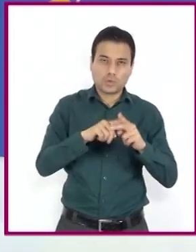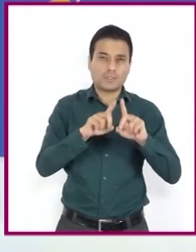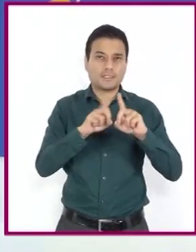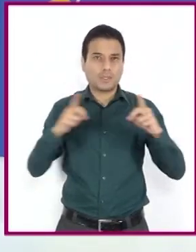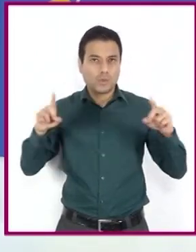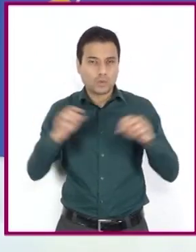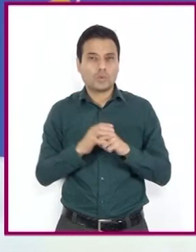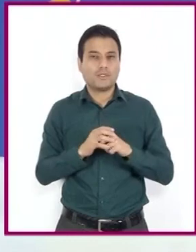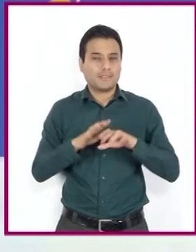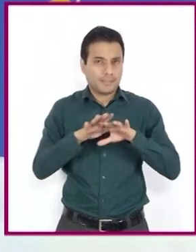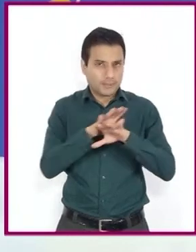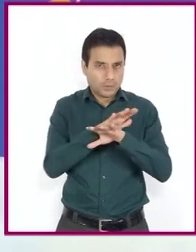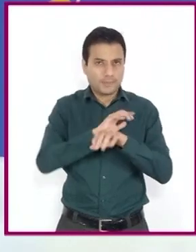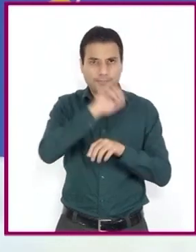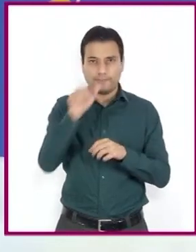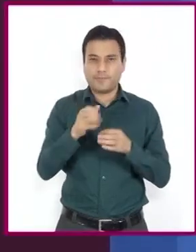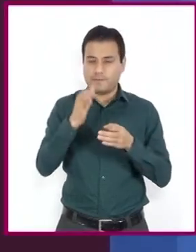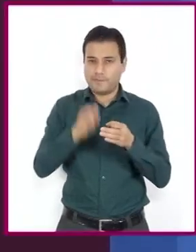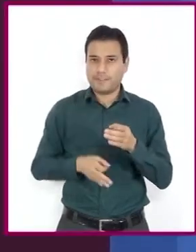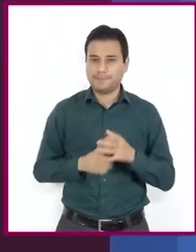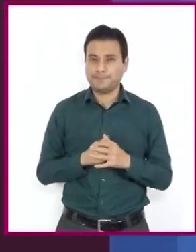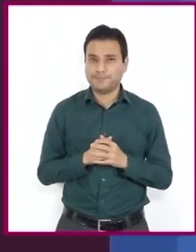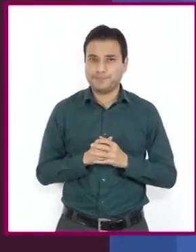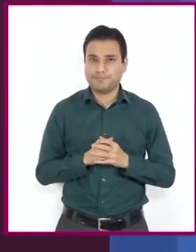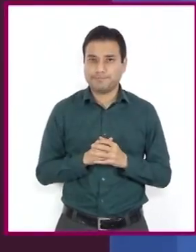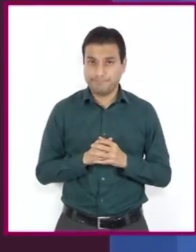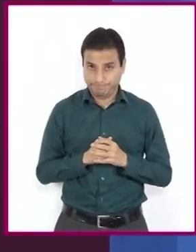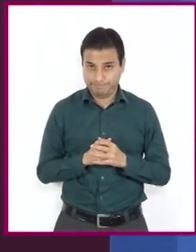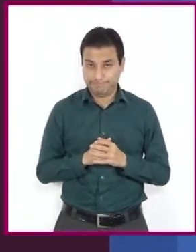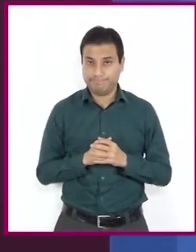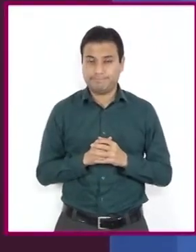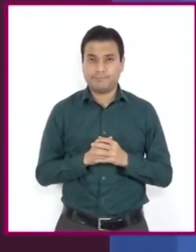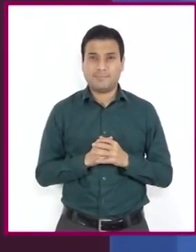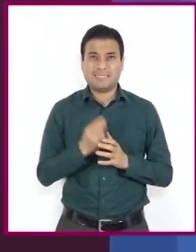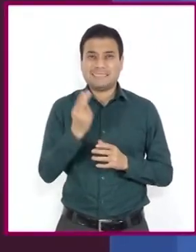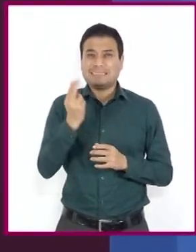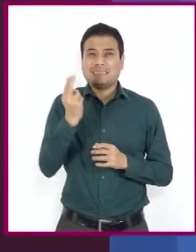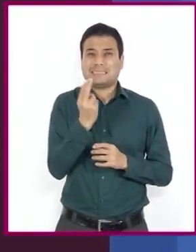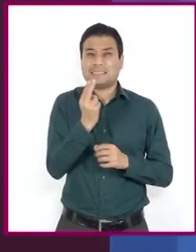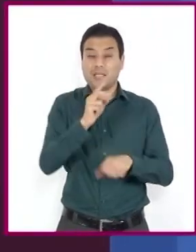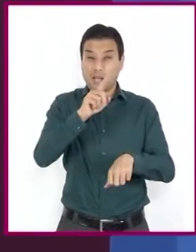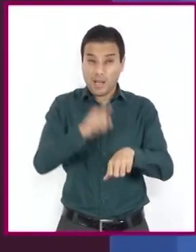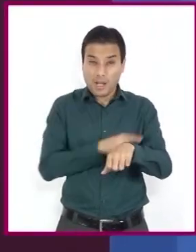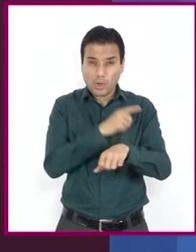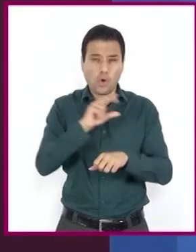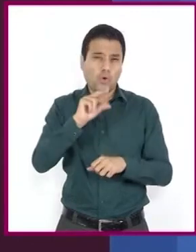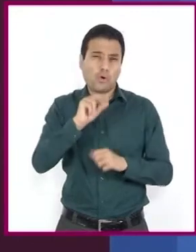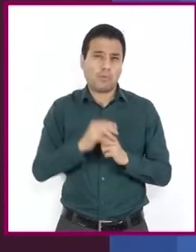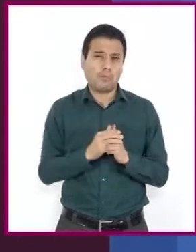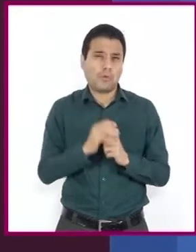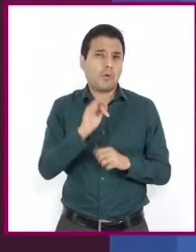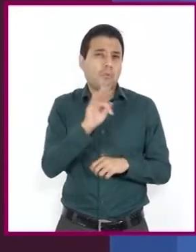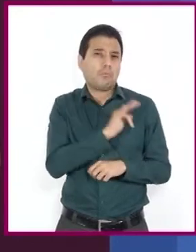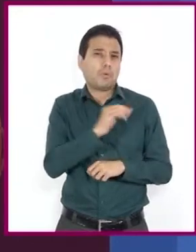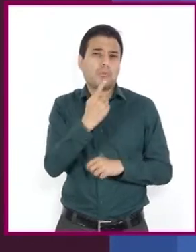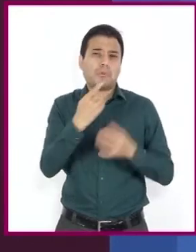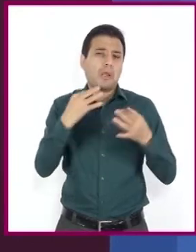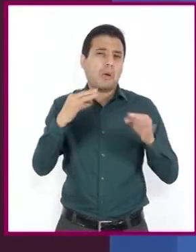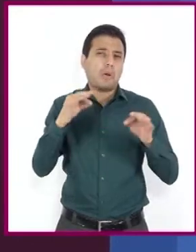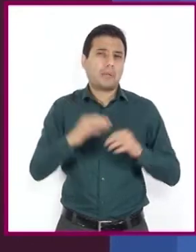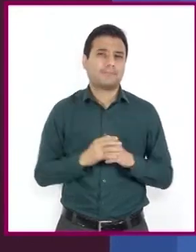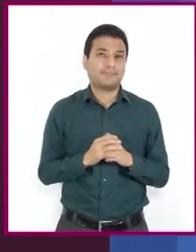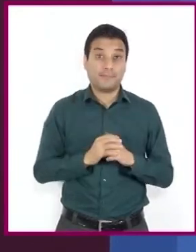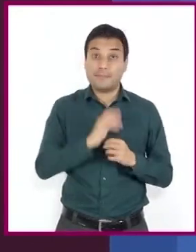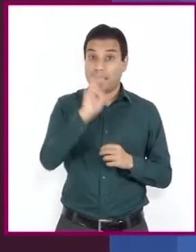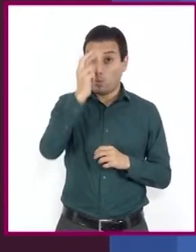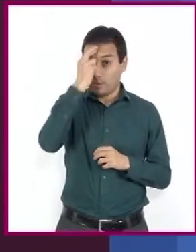desarrollo, transición y conclusión. No se necesita que sea extenso, puede ser en una cuartilla.